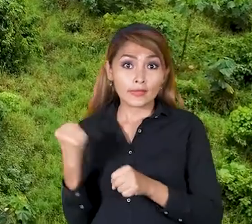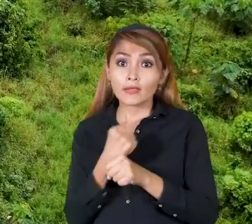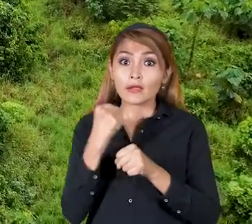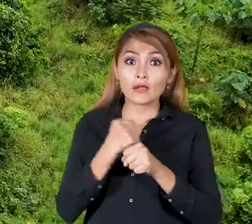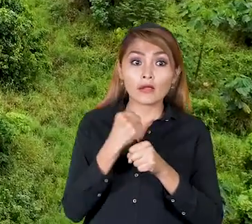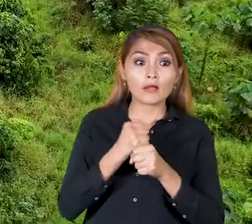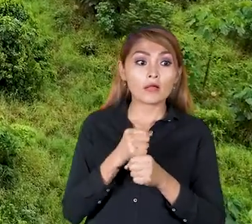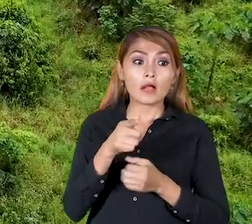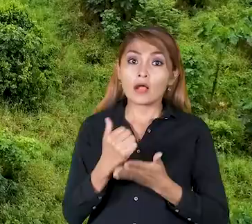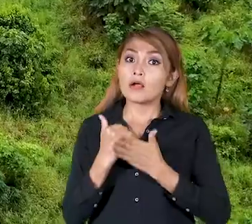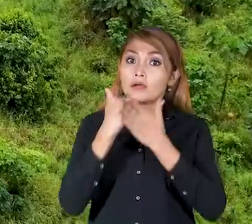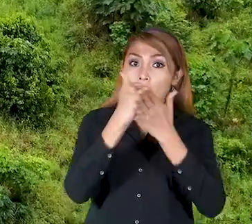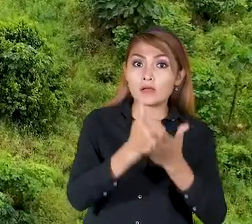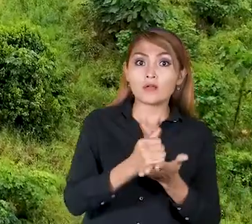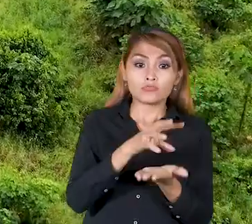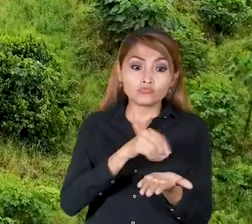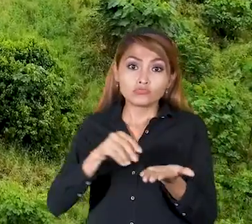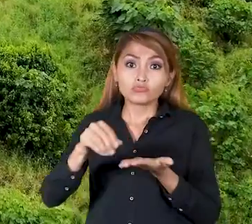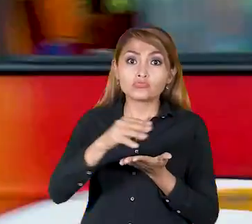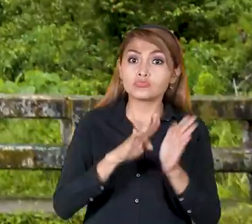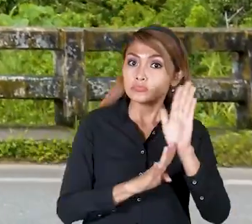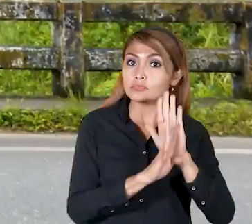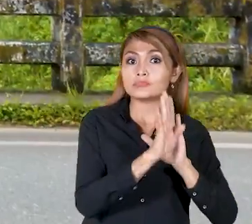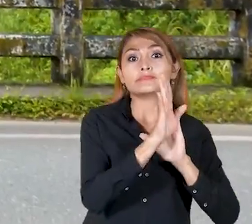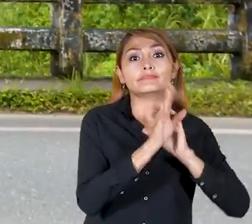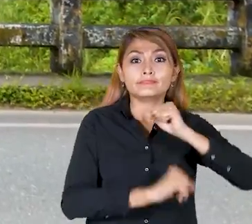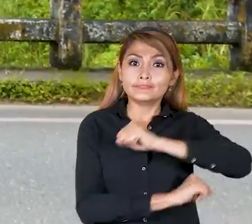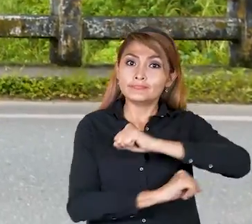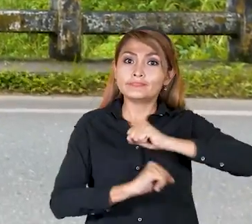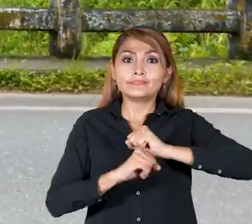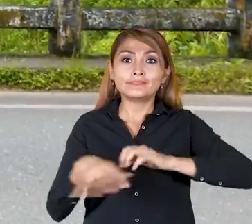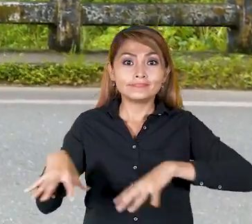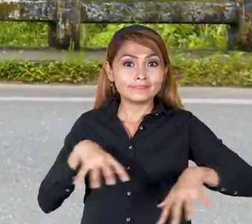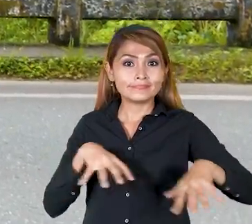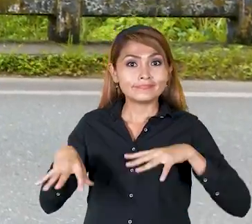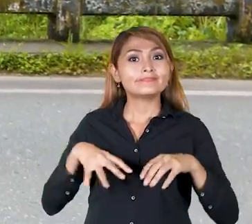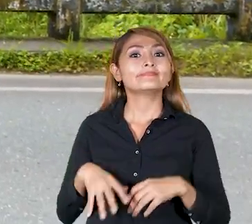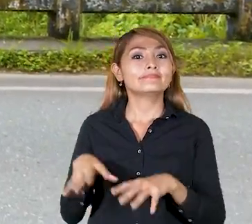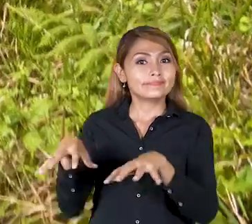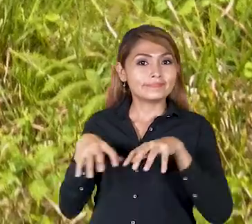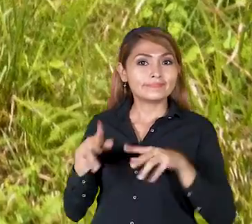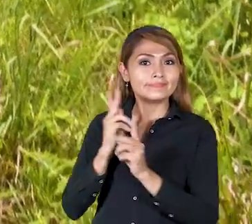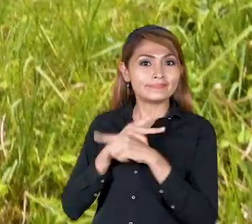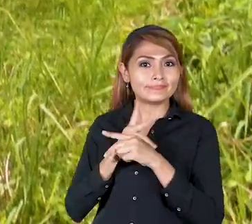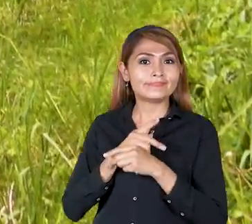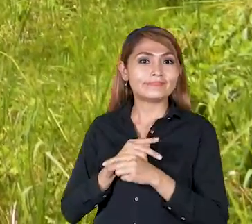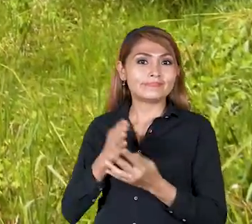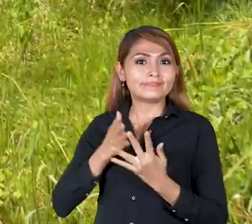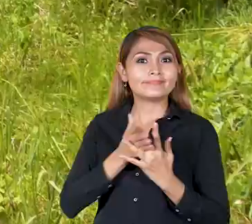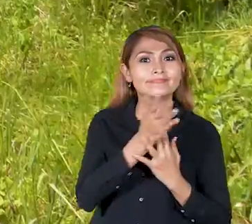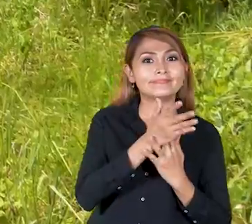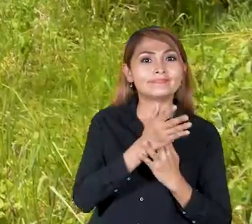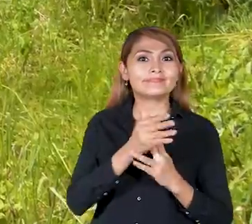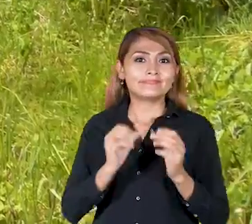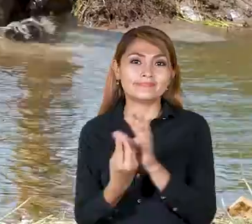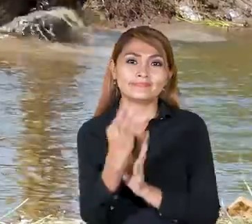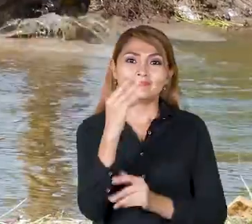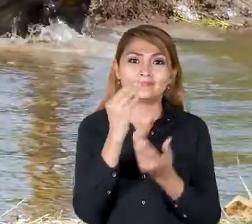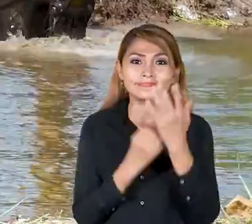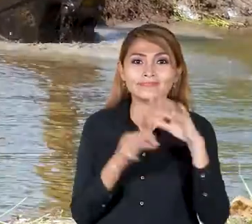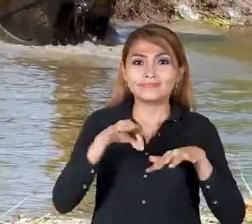Estas obras aportan a la recuperación de los suelos y fortalecerán la actividad agroproductiva a través de la